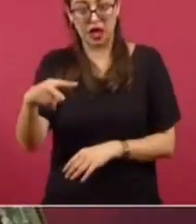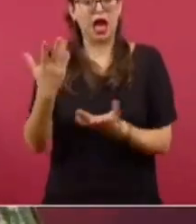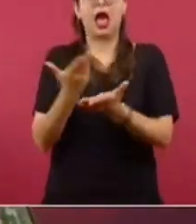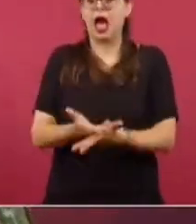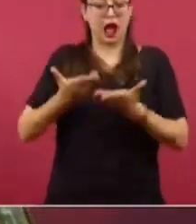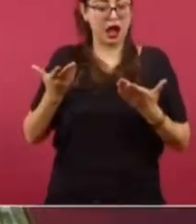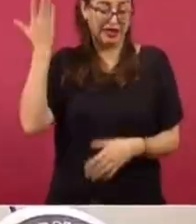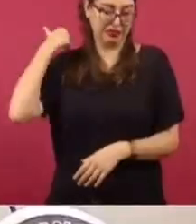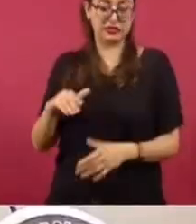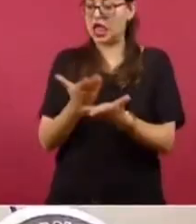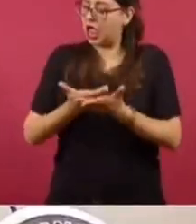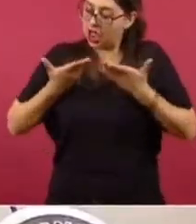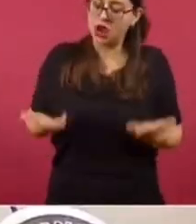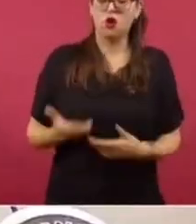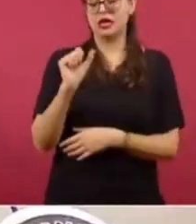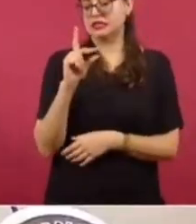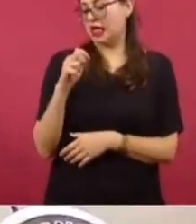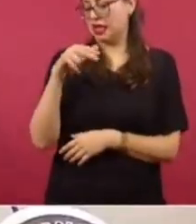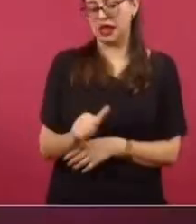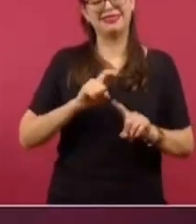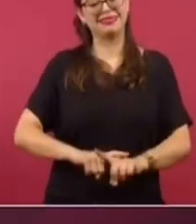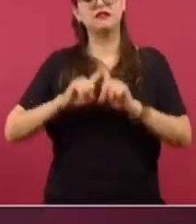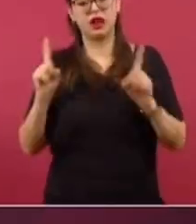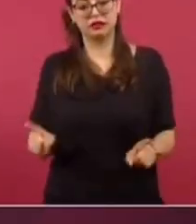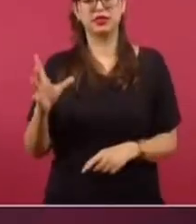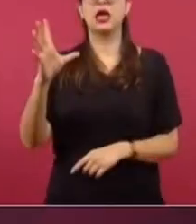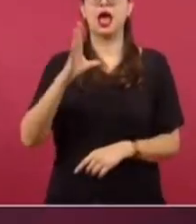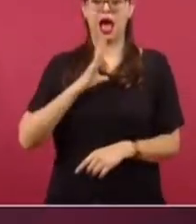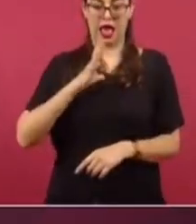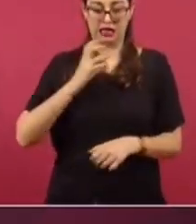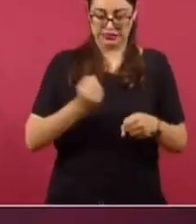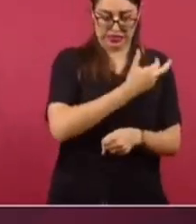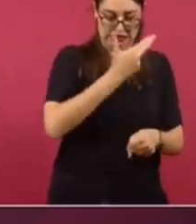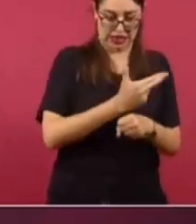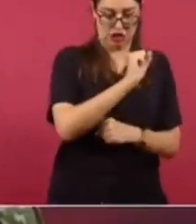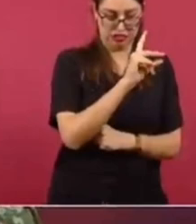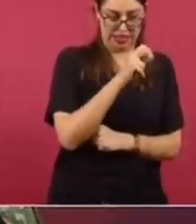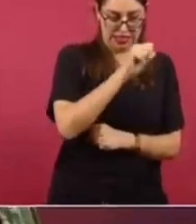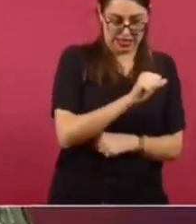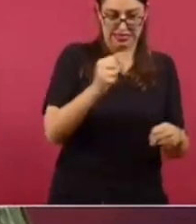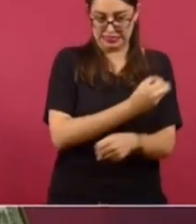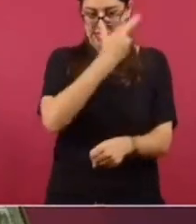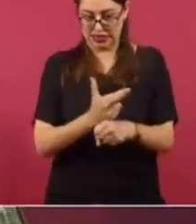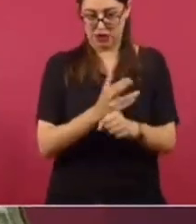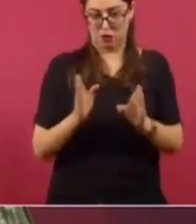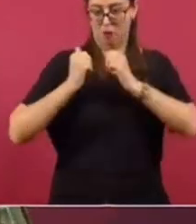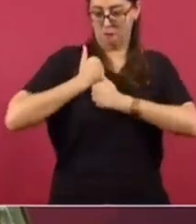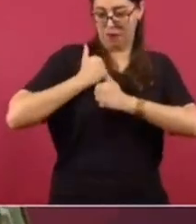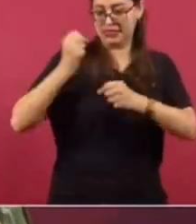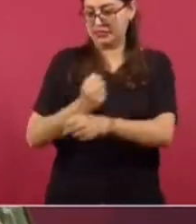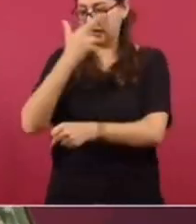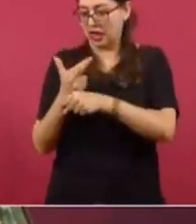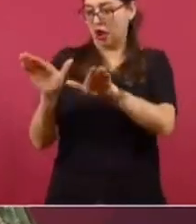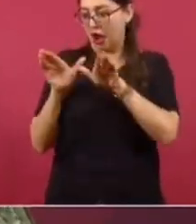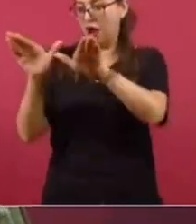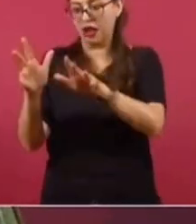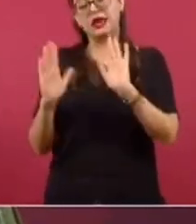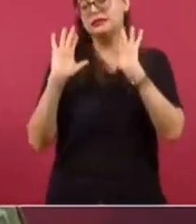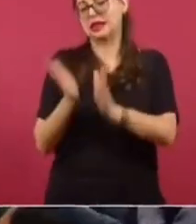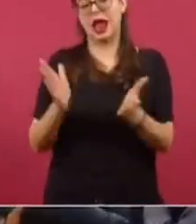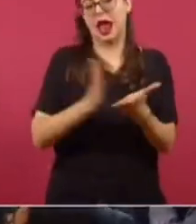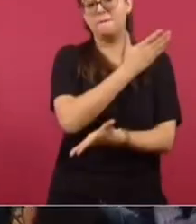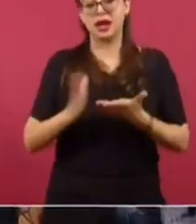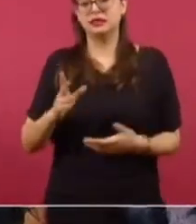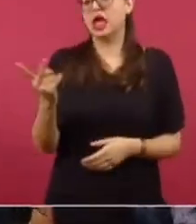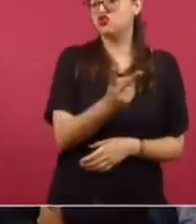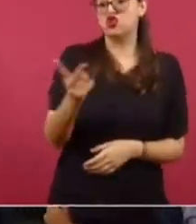con la reorganización que hicimos de la Secretaría de la Defensa Nacional, tenemos ya un comandante de ejército y un comandante de la Fuerza Aérea, que son los que representan a ambas instituciones en el